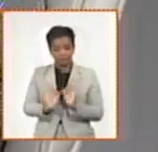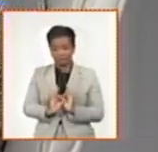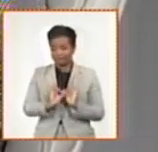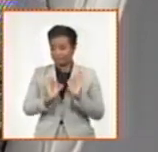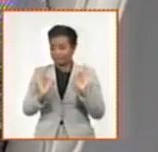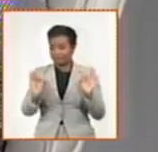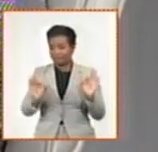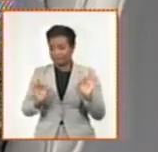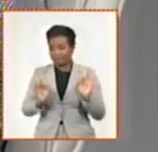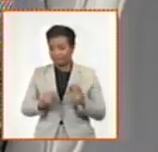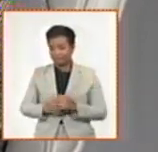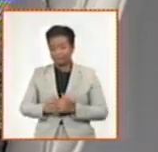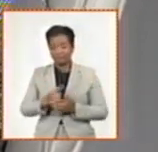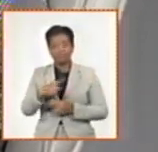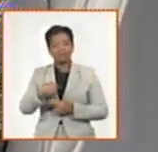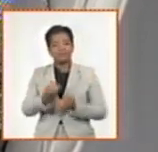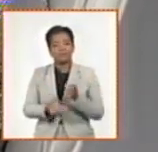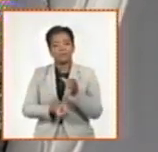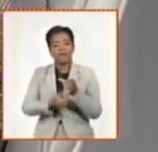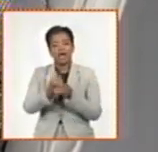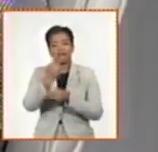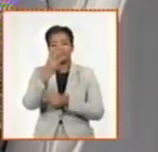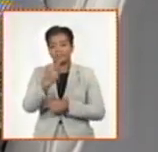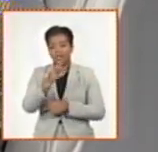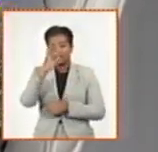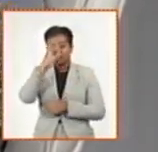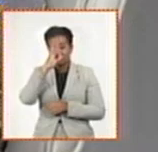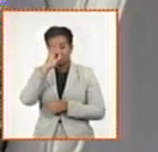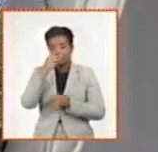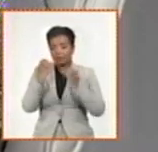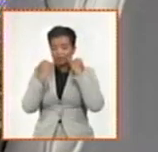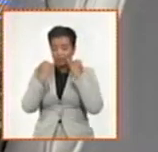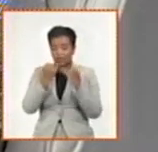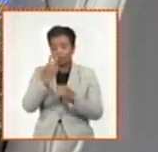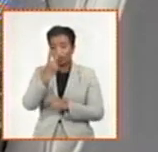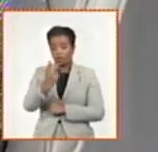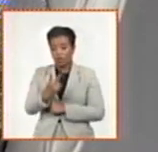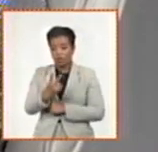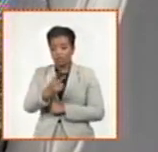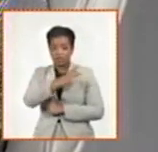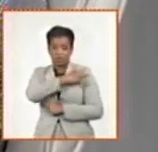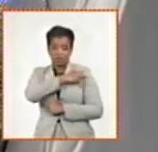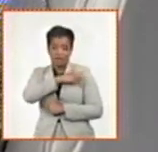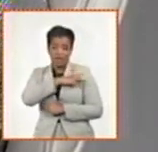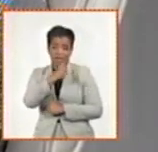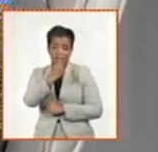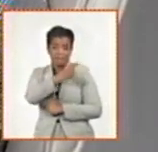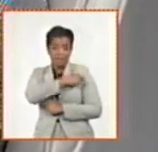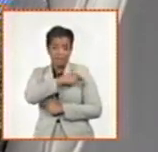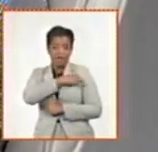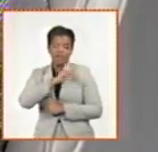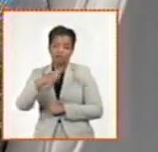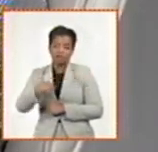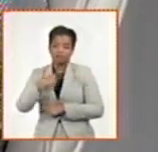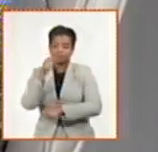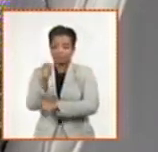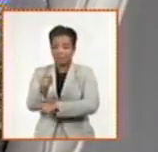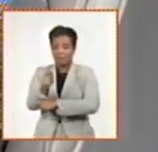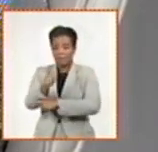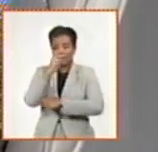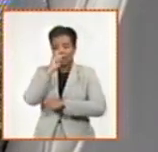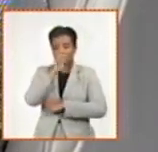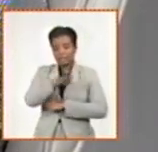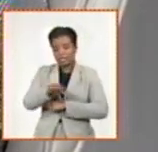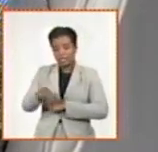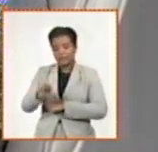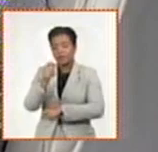eso creamos 3 círculos de interés, 2 en secundaria básica y 1 en primaria, donde nosotros le damos práctica a estos estudiantes.